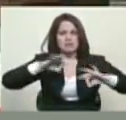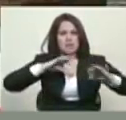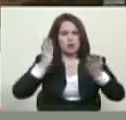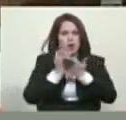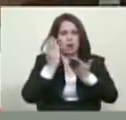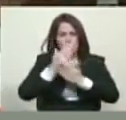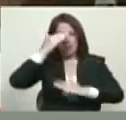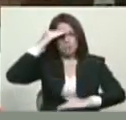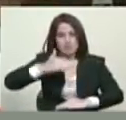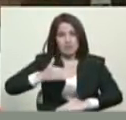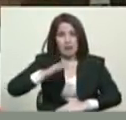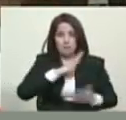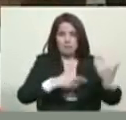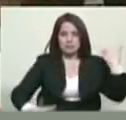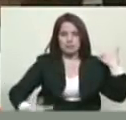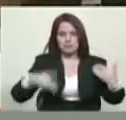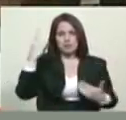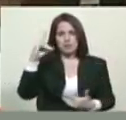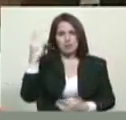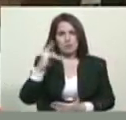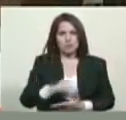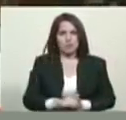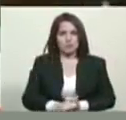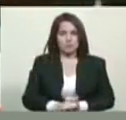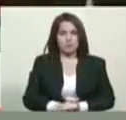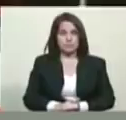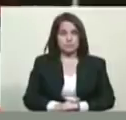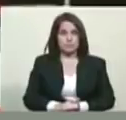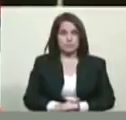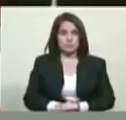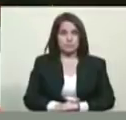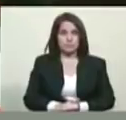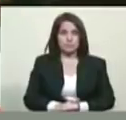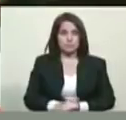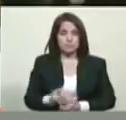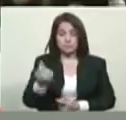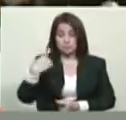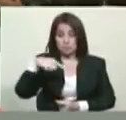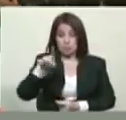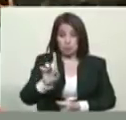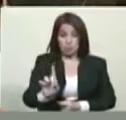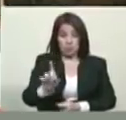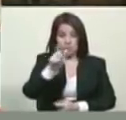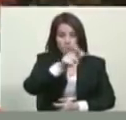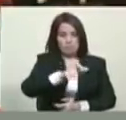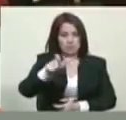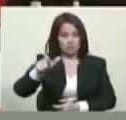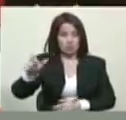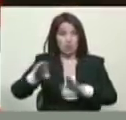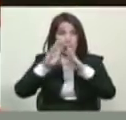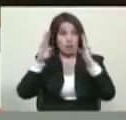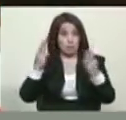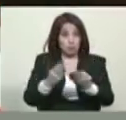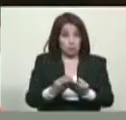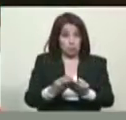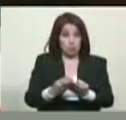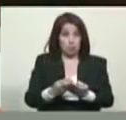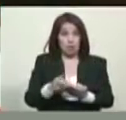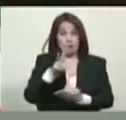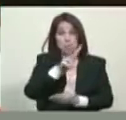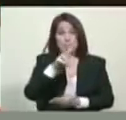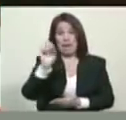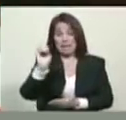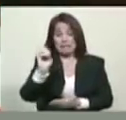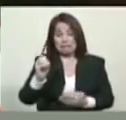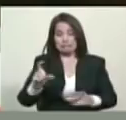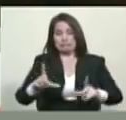Bolivia, Evo Morales, quien ha sido la única personalidad del mundo que ha recibido más de 20 títulos